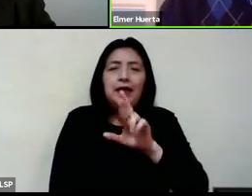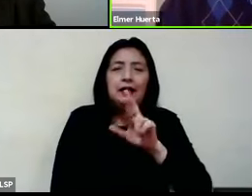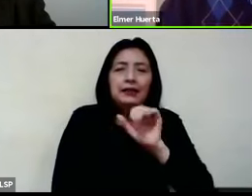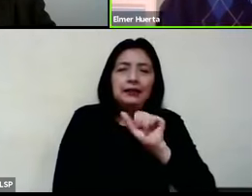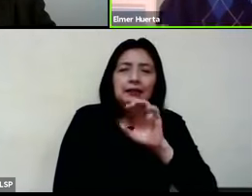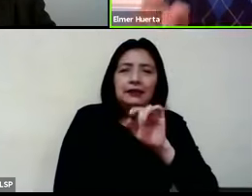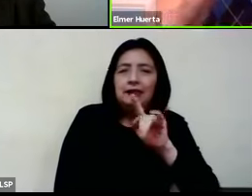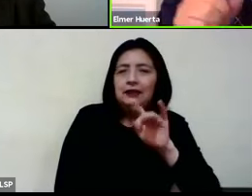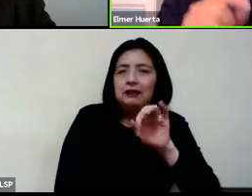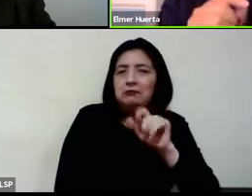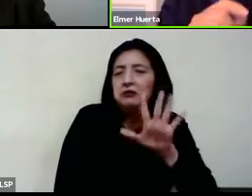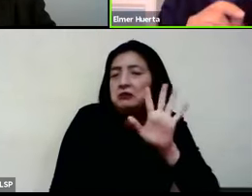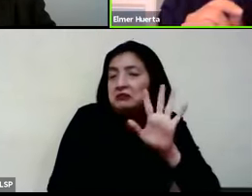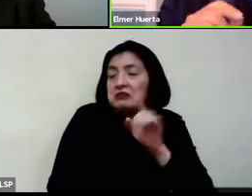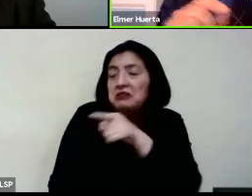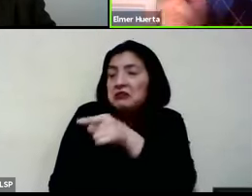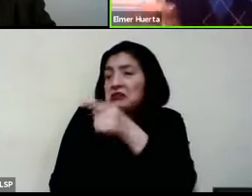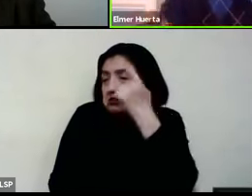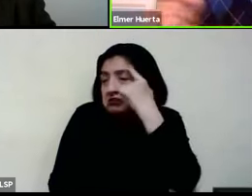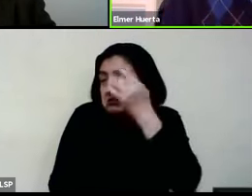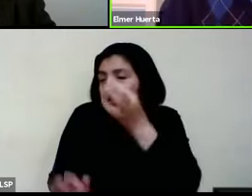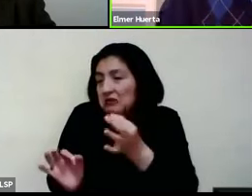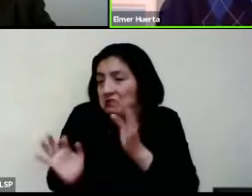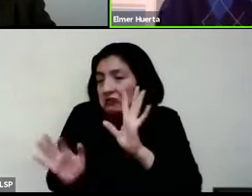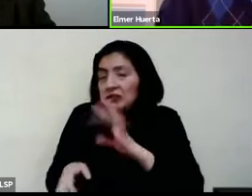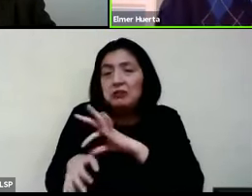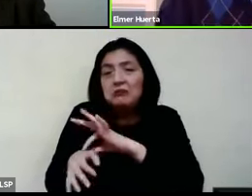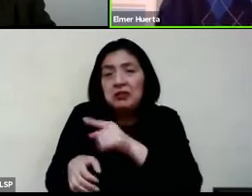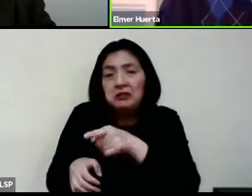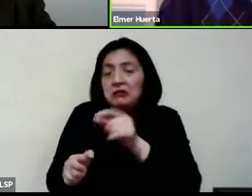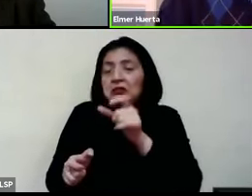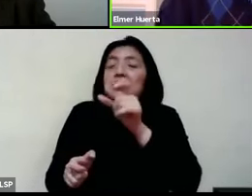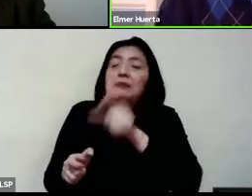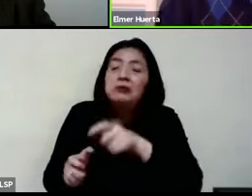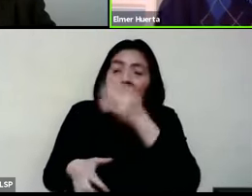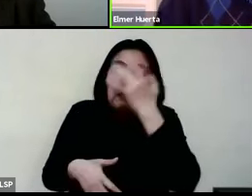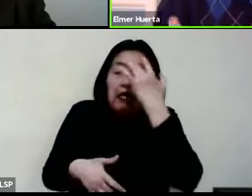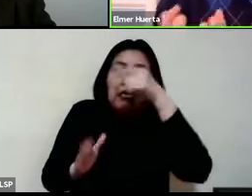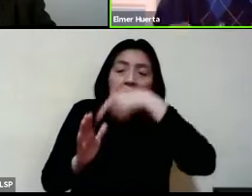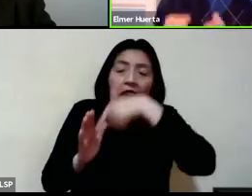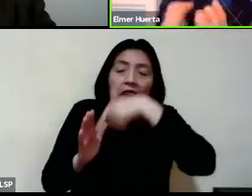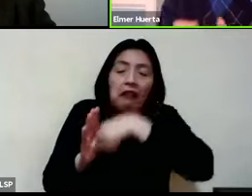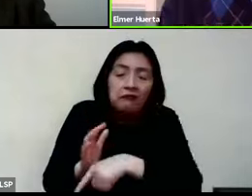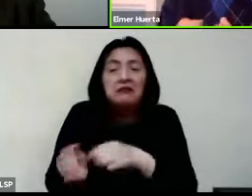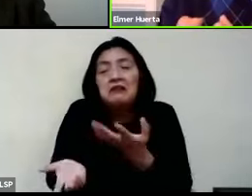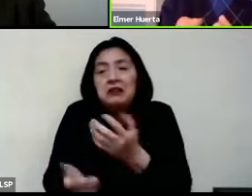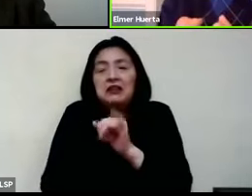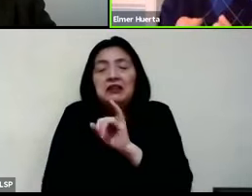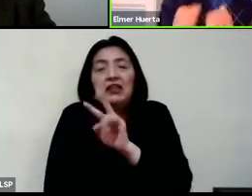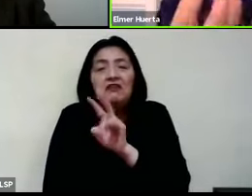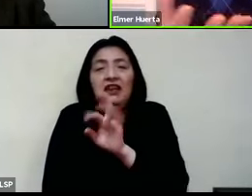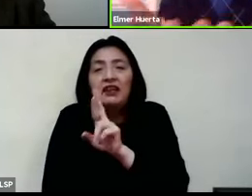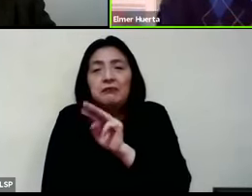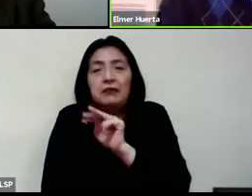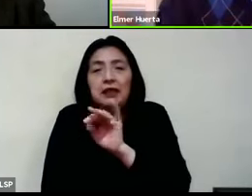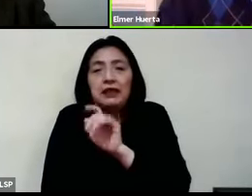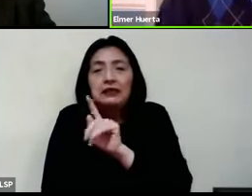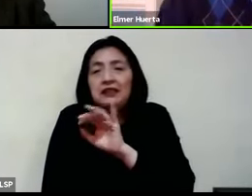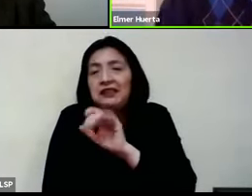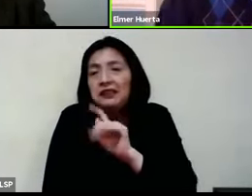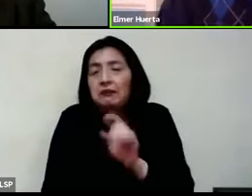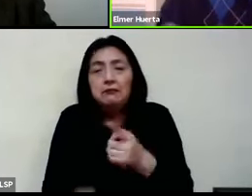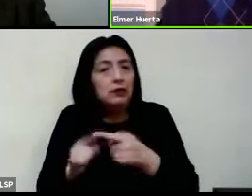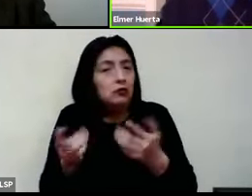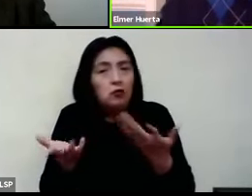del médico si a la persona de alto riesgo le da o no le da ivermectina, que no tiene sustento científico para